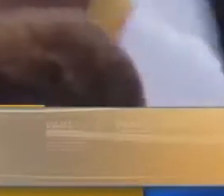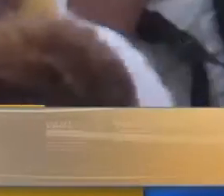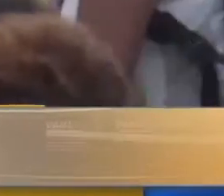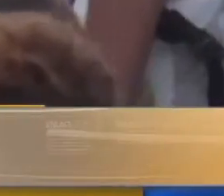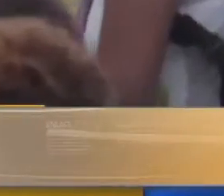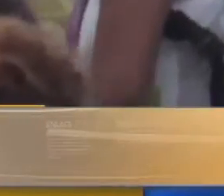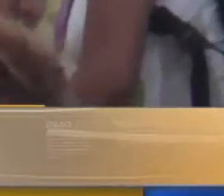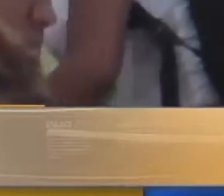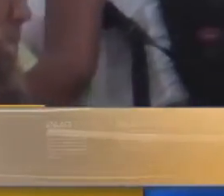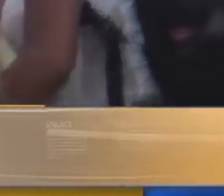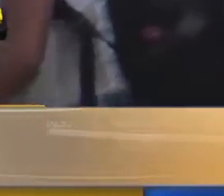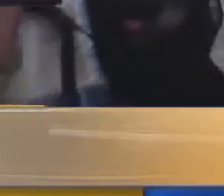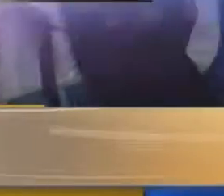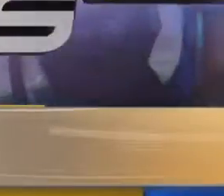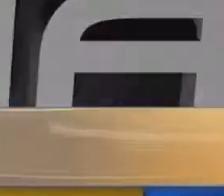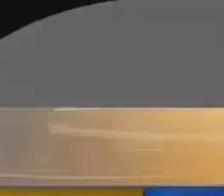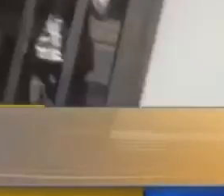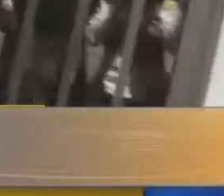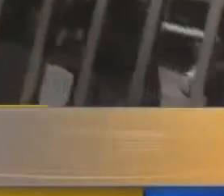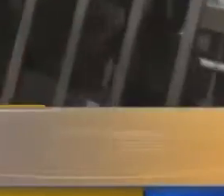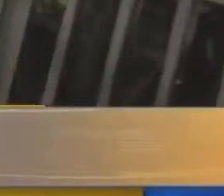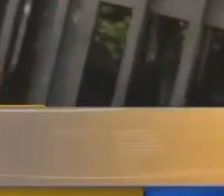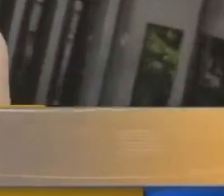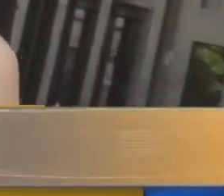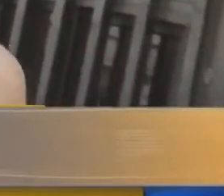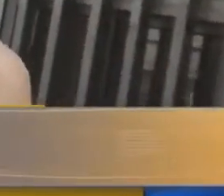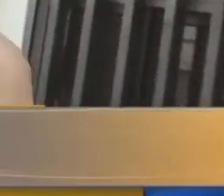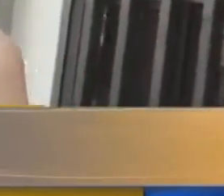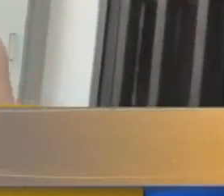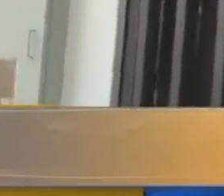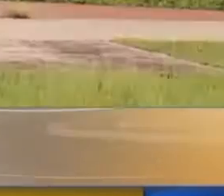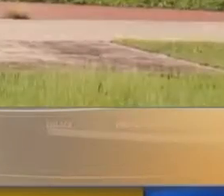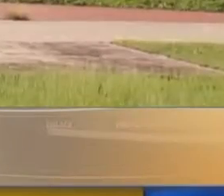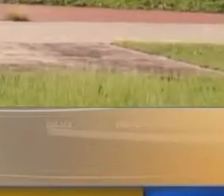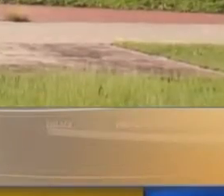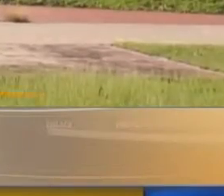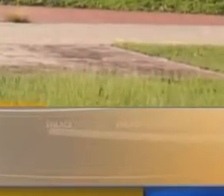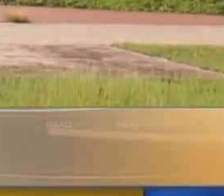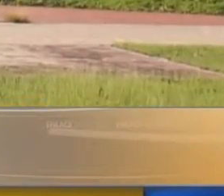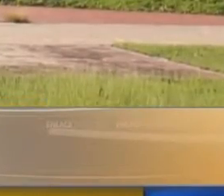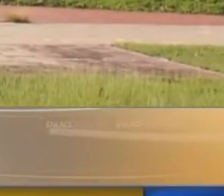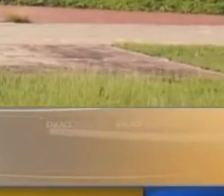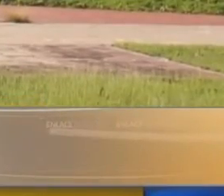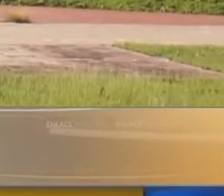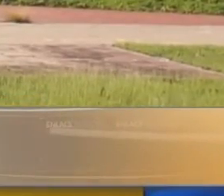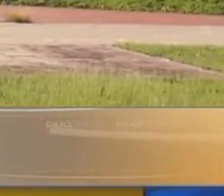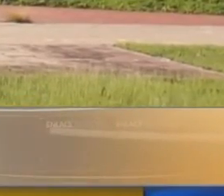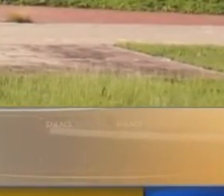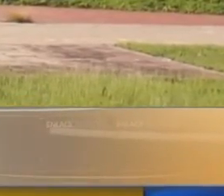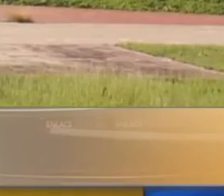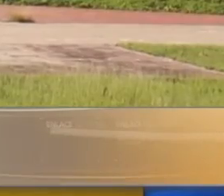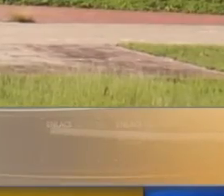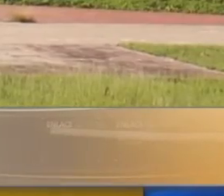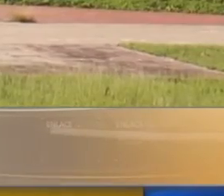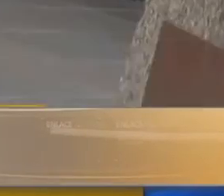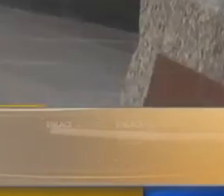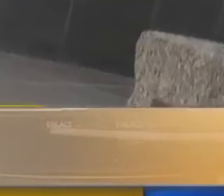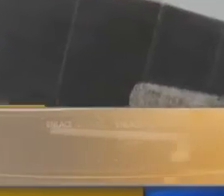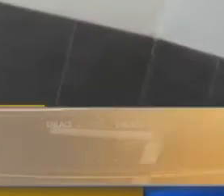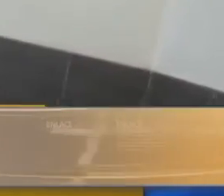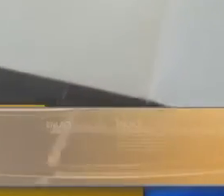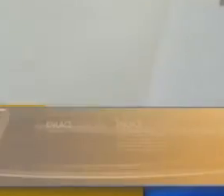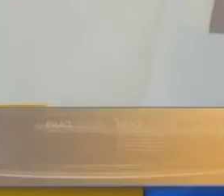de octubre en la Ruta 65. Reinado de Simpatía 2016 es organizado por la Universidad de La Paz en sus 29 años